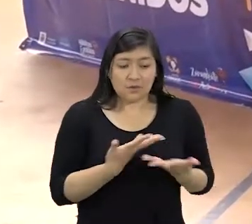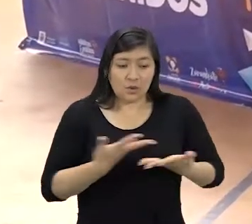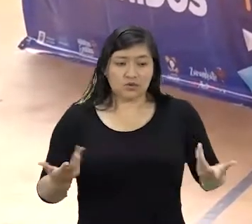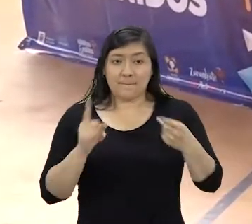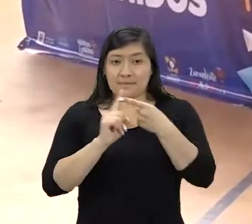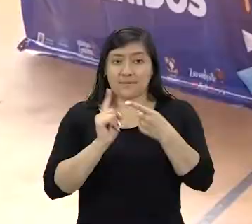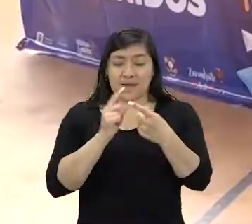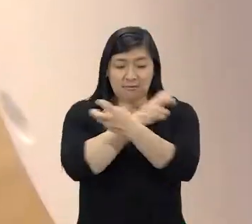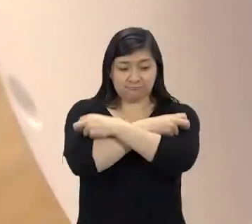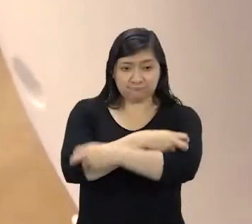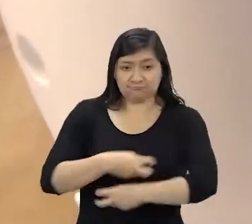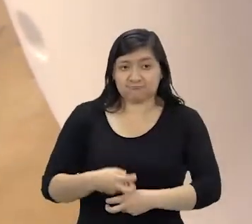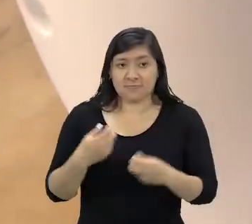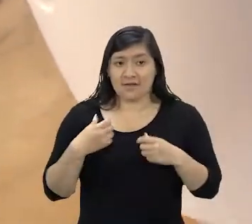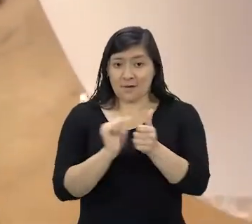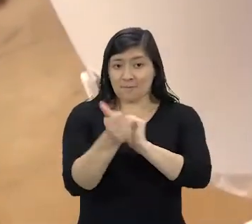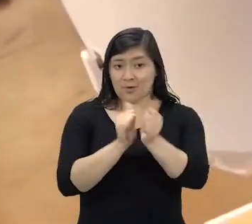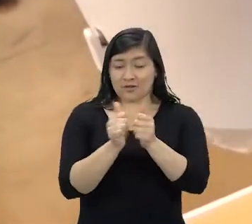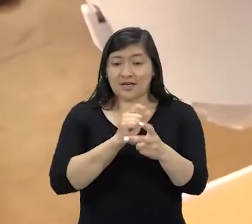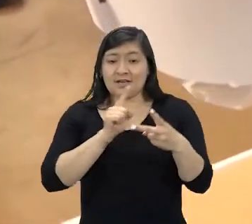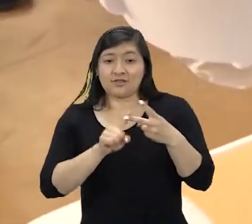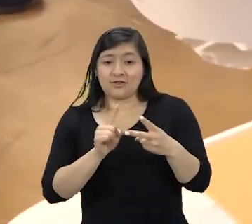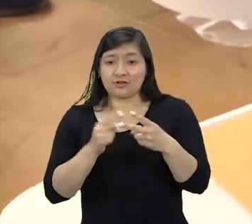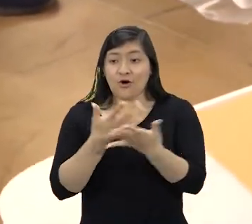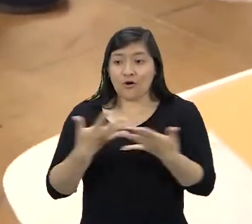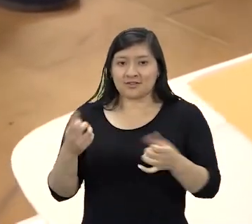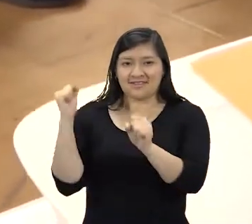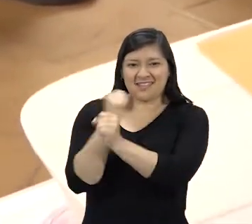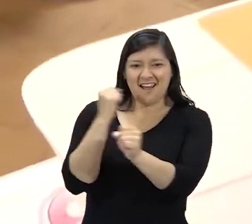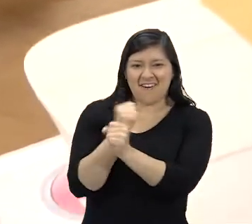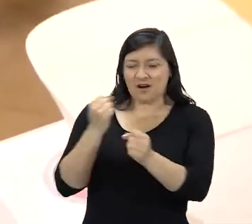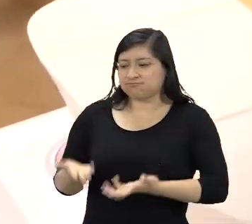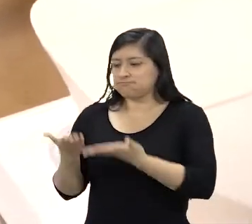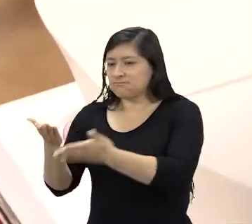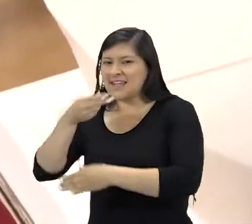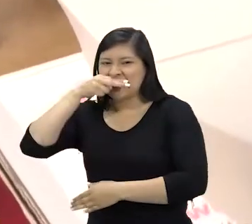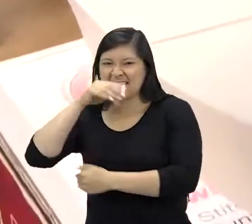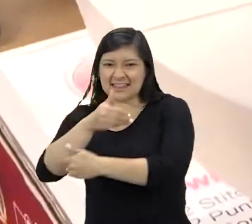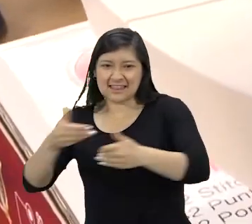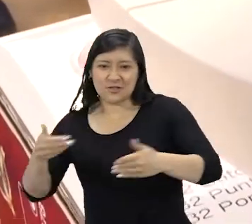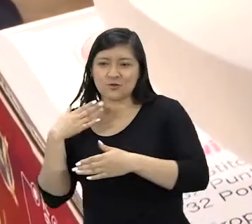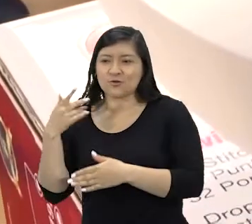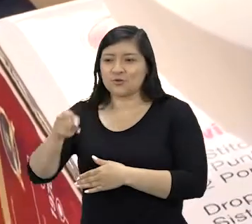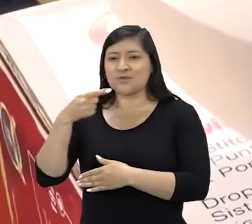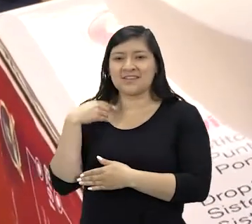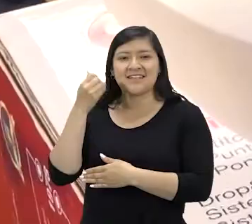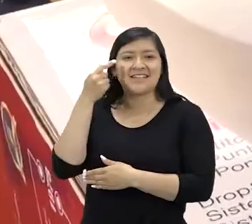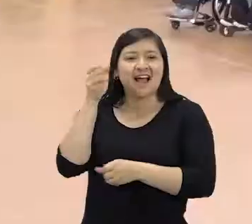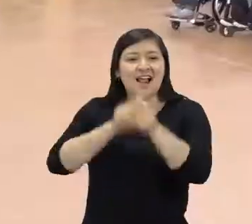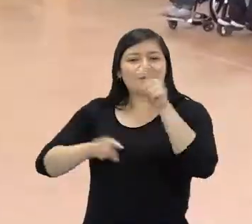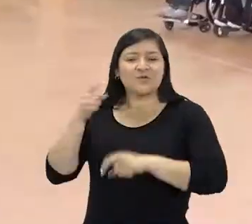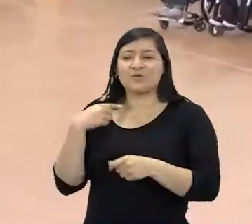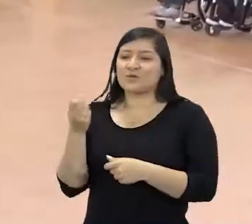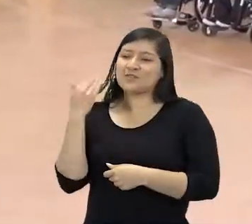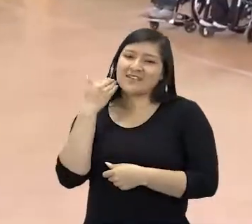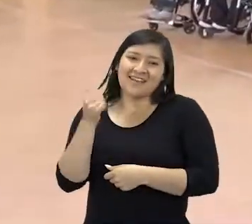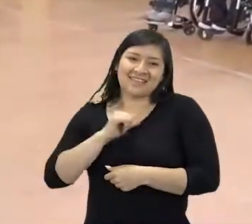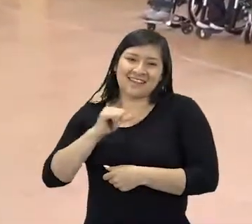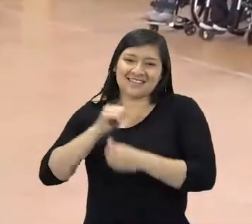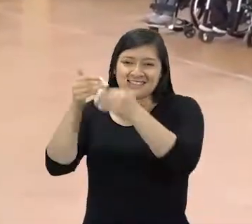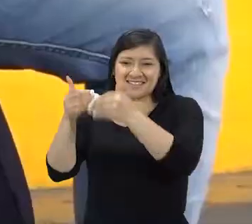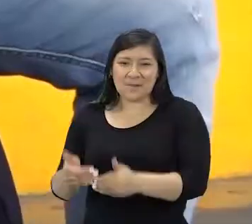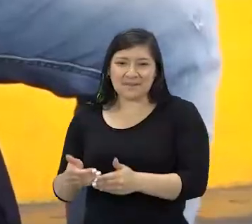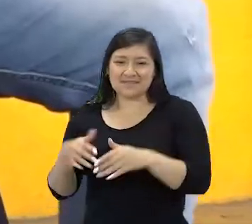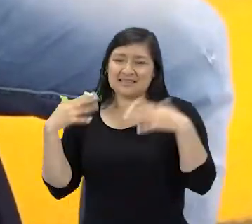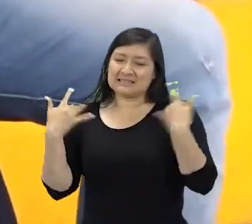implementos deportivos y de herramientas de trabajo a esas madres de niños con discapacidad severa que se sacrifican día a día, que